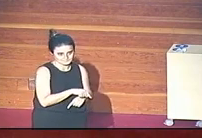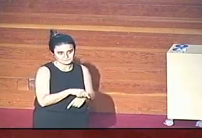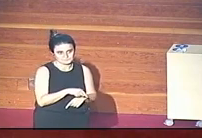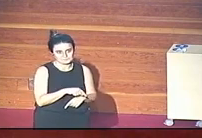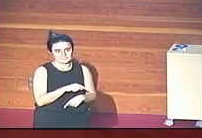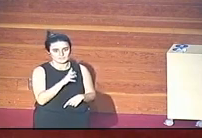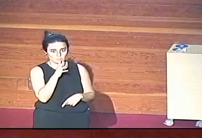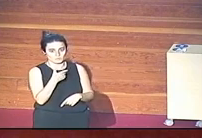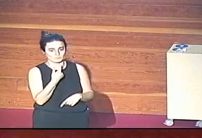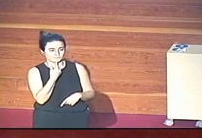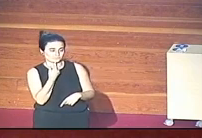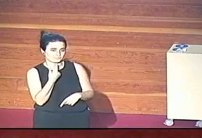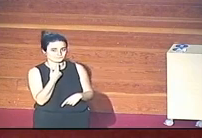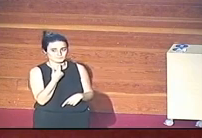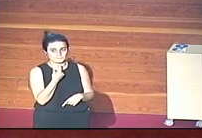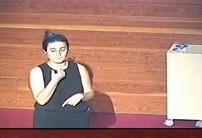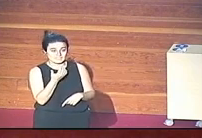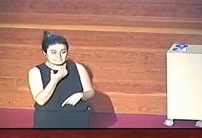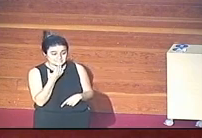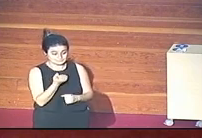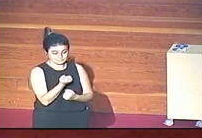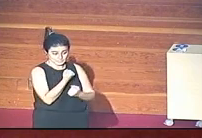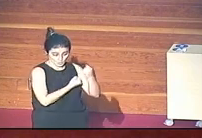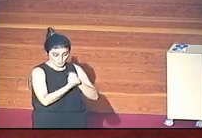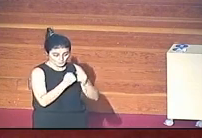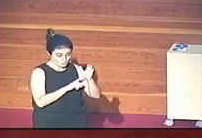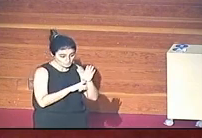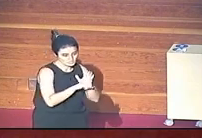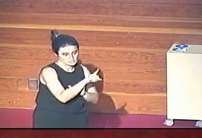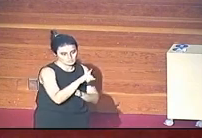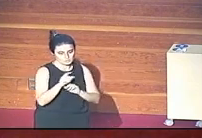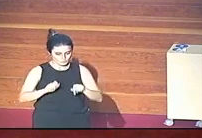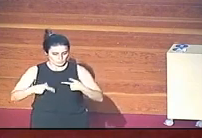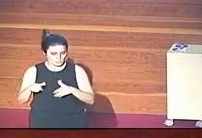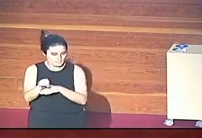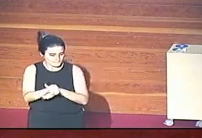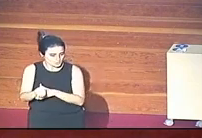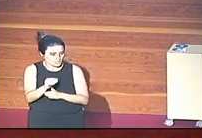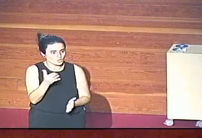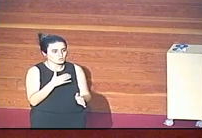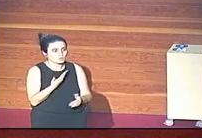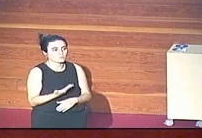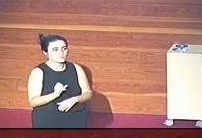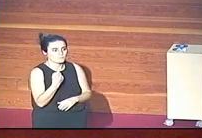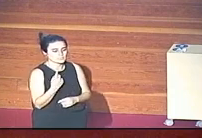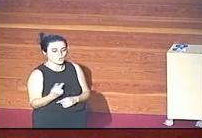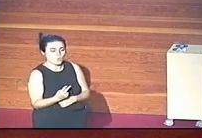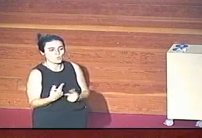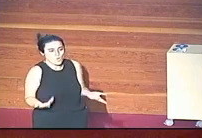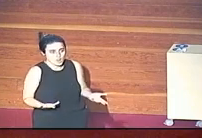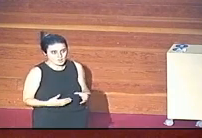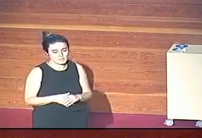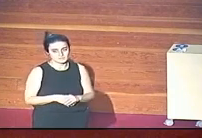y decían si el crecimiento económico es más importante que la protección de la naturaleza yo creo que